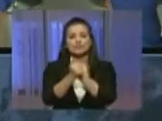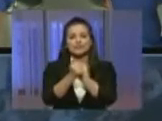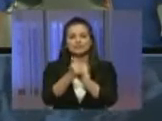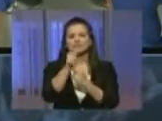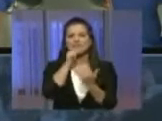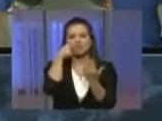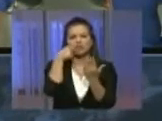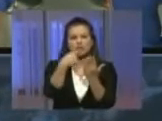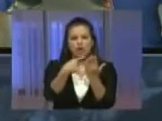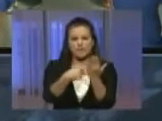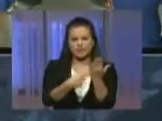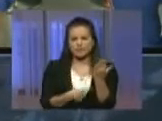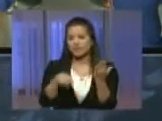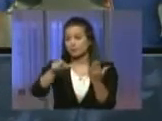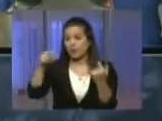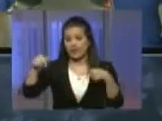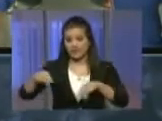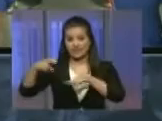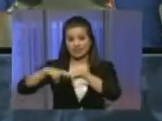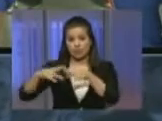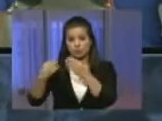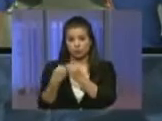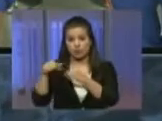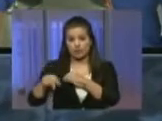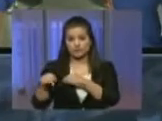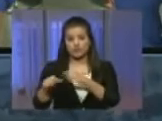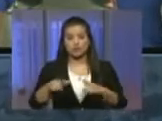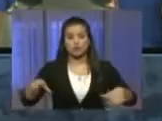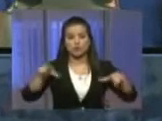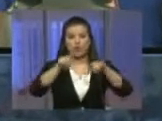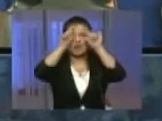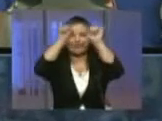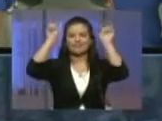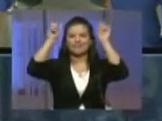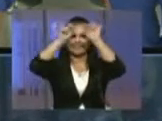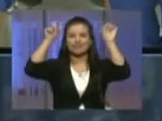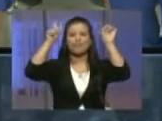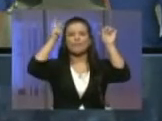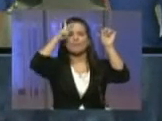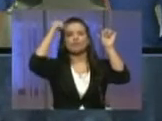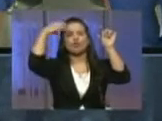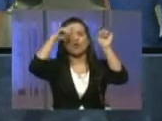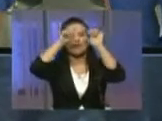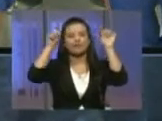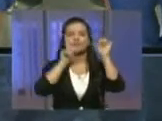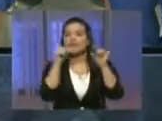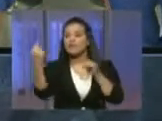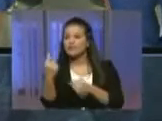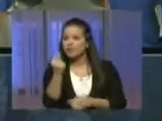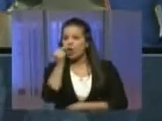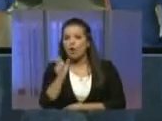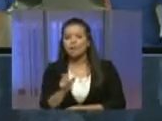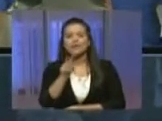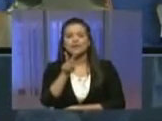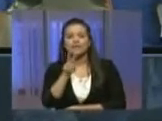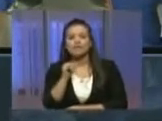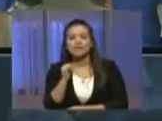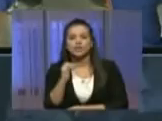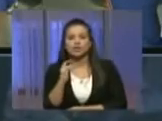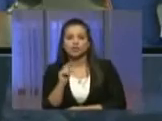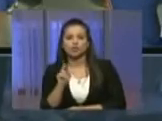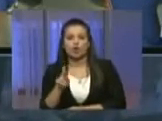encuentran con nosotros aquí en el salón sol del Perú Víctor Manuel piñango